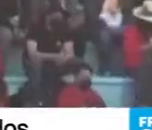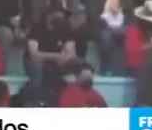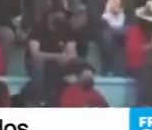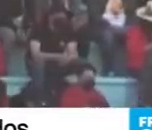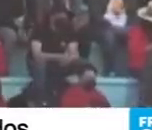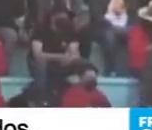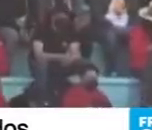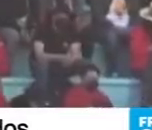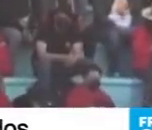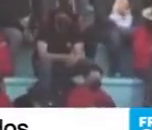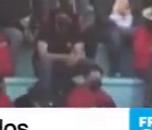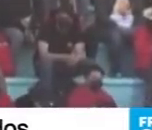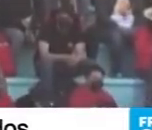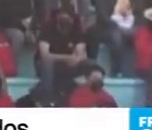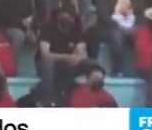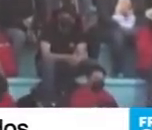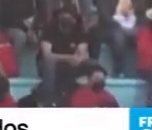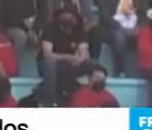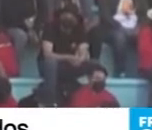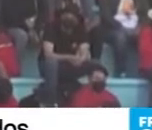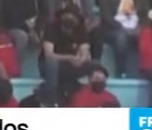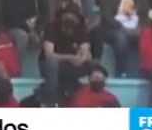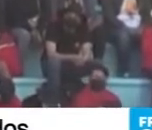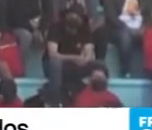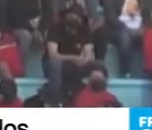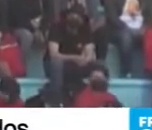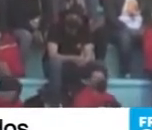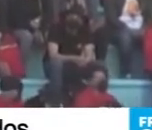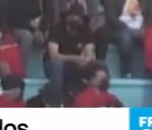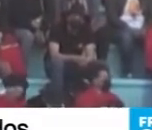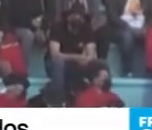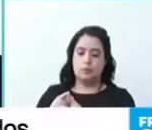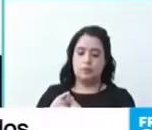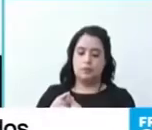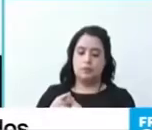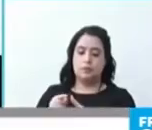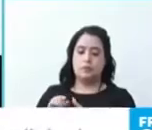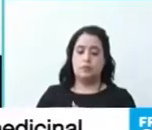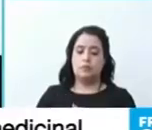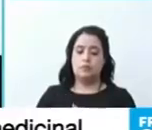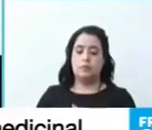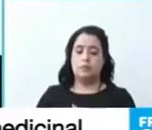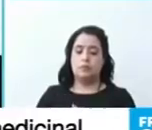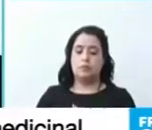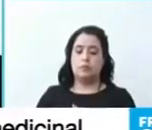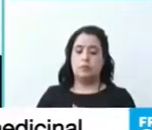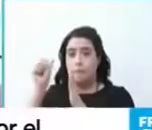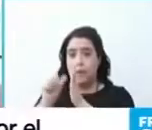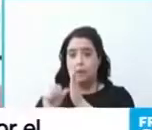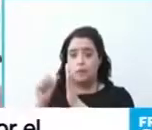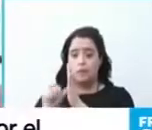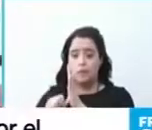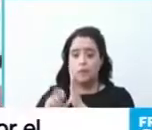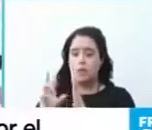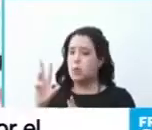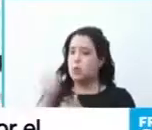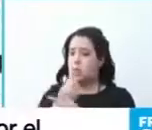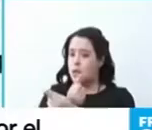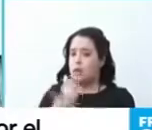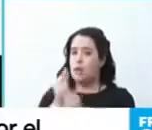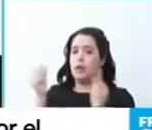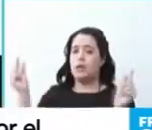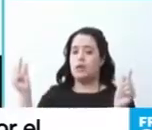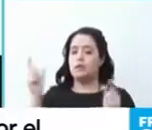y vicios que dejó el pasado gobierno corrupción e impunidad indicó la casa presidencial en un comunicado